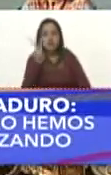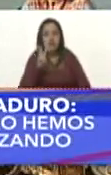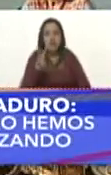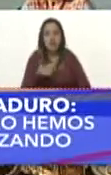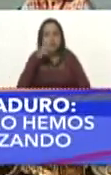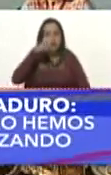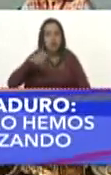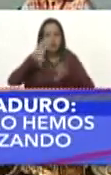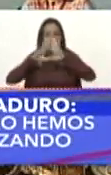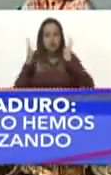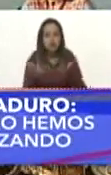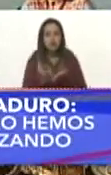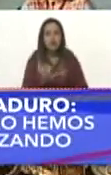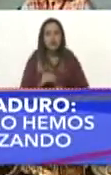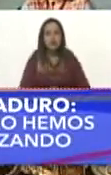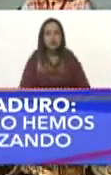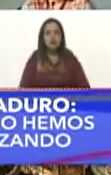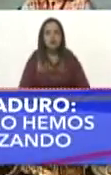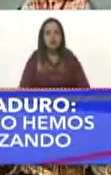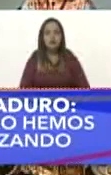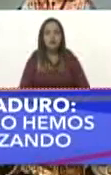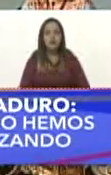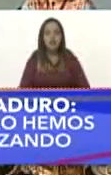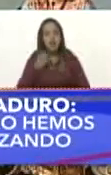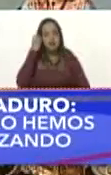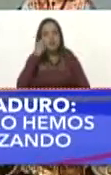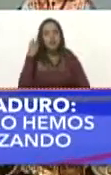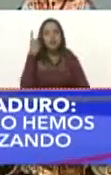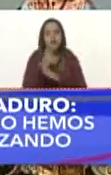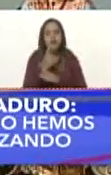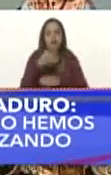mundo. Y creo que debemos avanzar